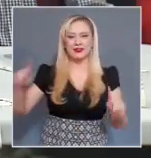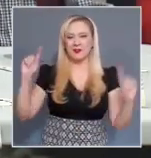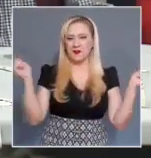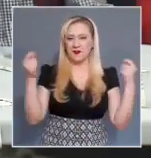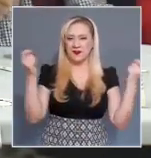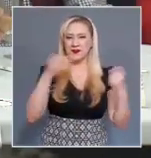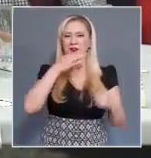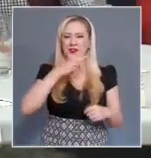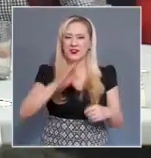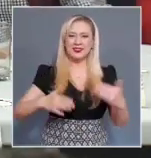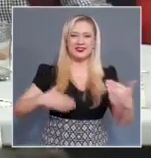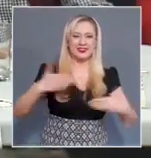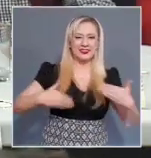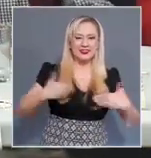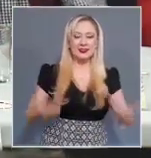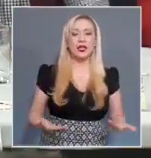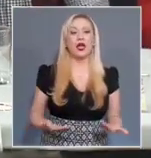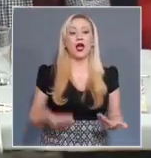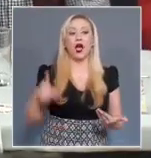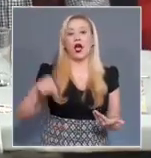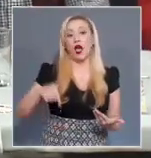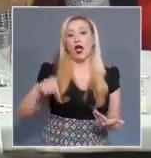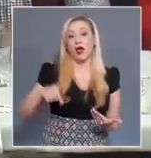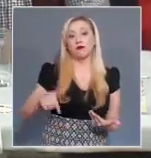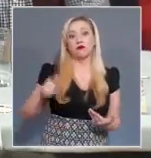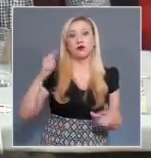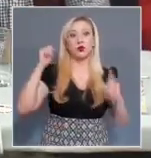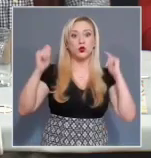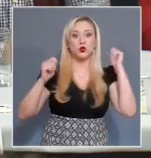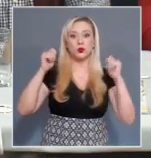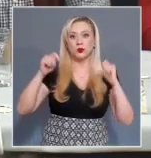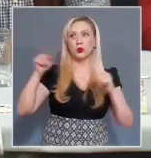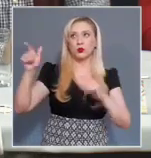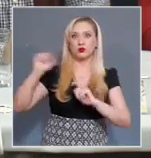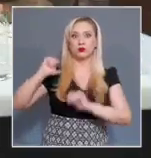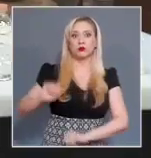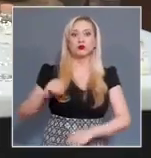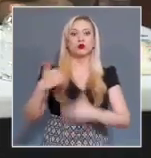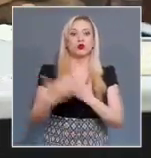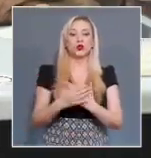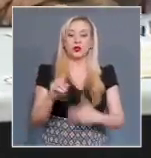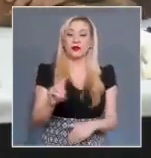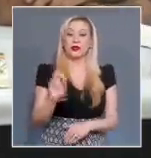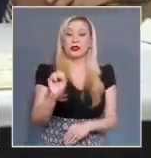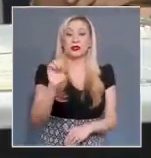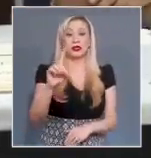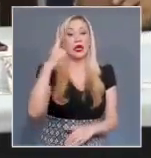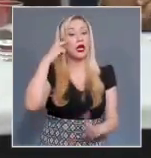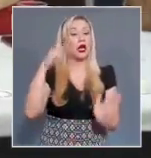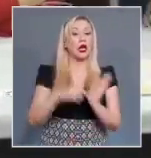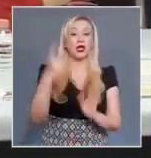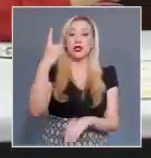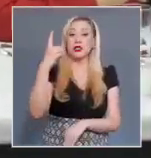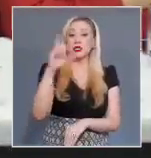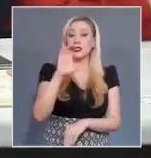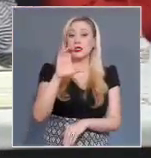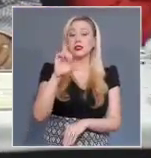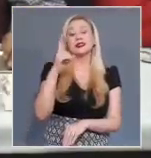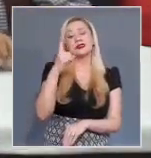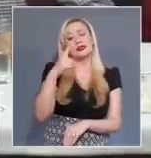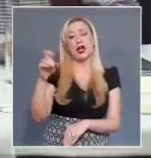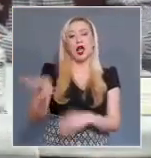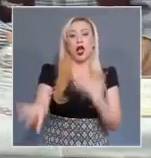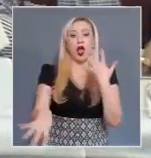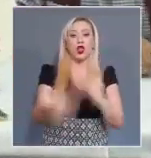Turismo capitalina dijo que para este próximo fin de semana se esperan a más de 114,000 personas, lo que representa una